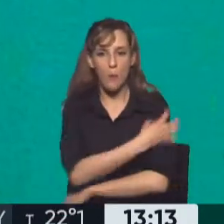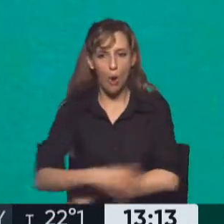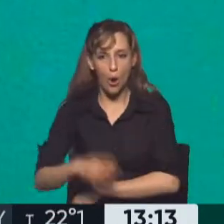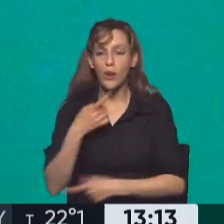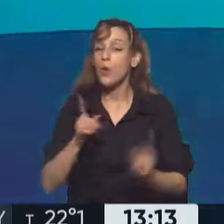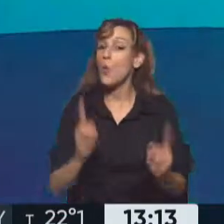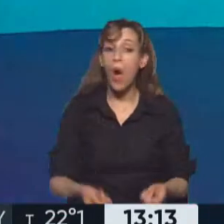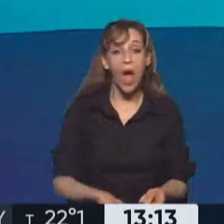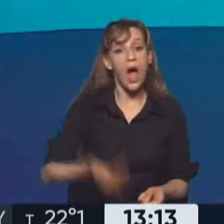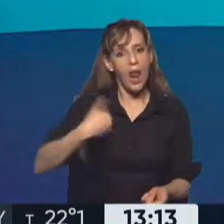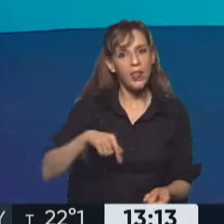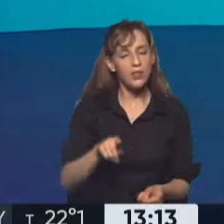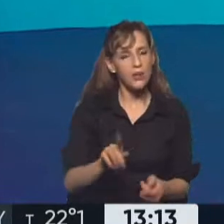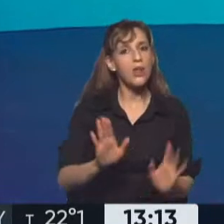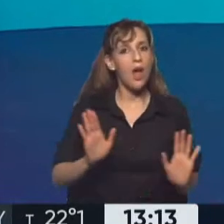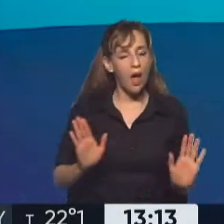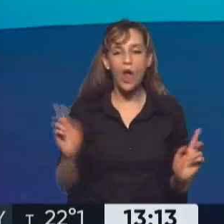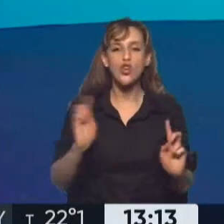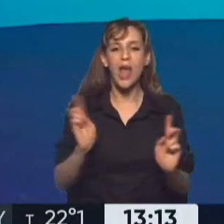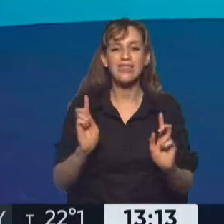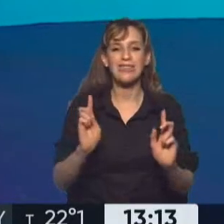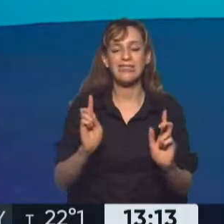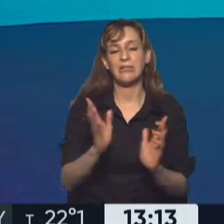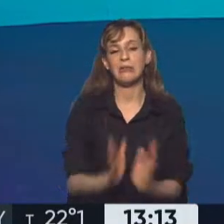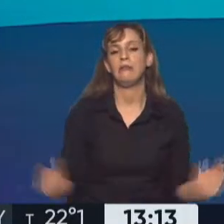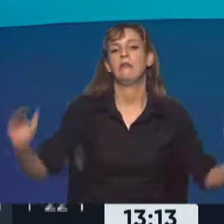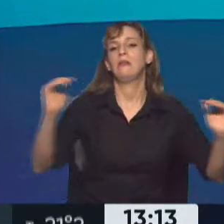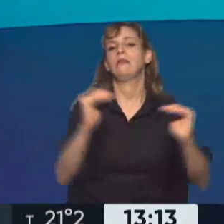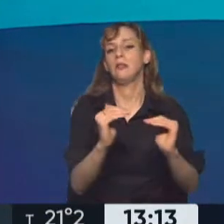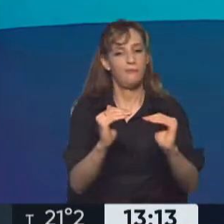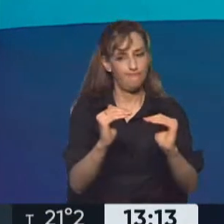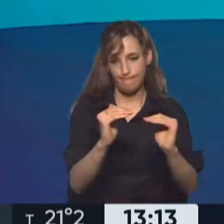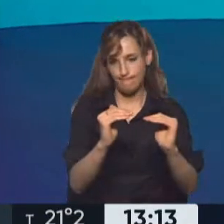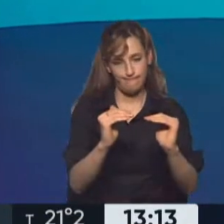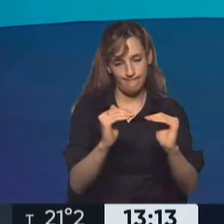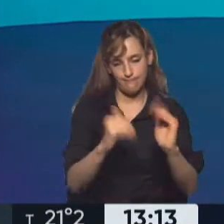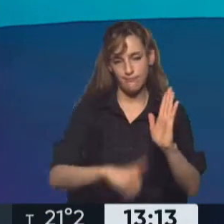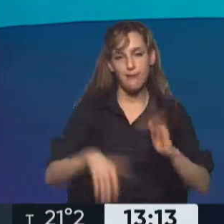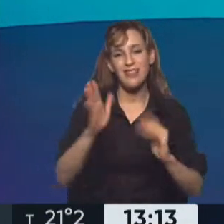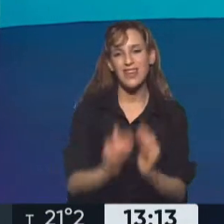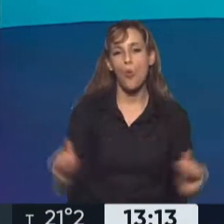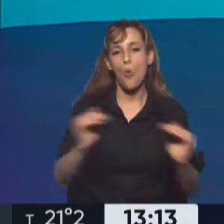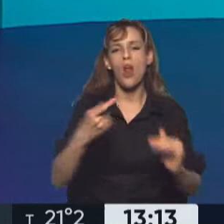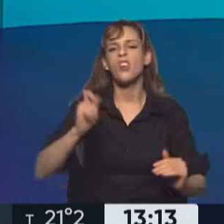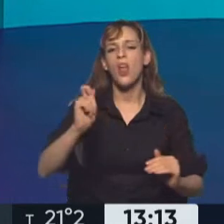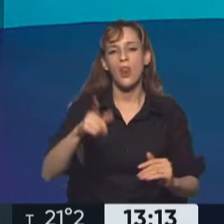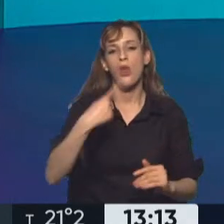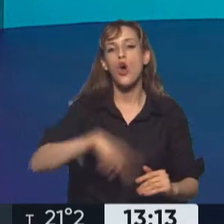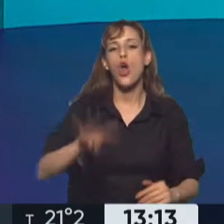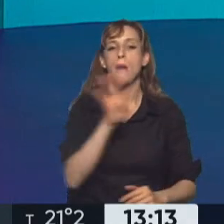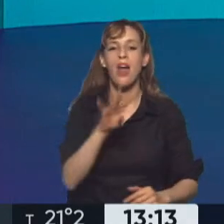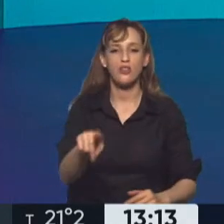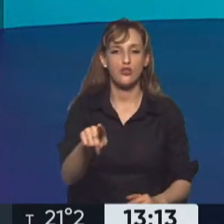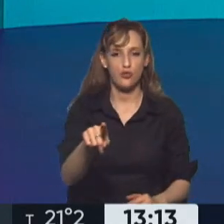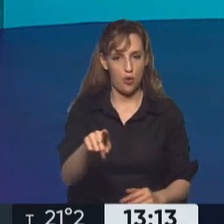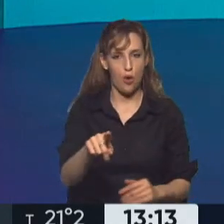todo, Argentina no es un país de los más igualitarios. Los más igualitarios podríamos decir que es el amarillito, en donde tenemos